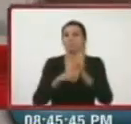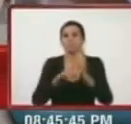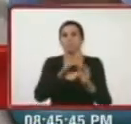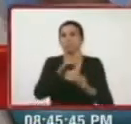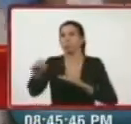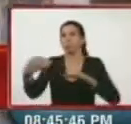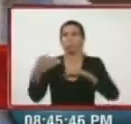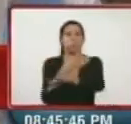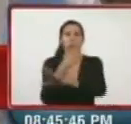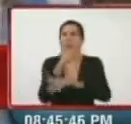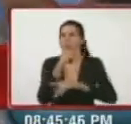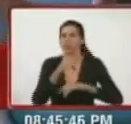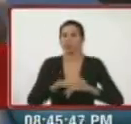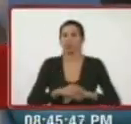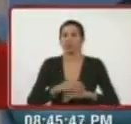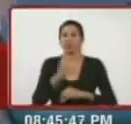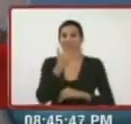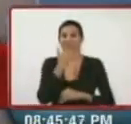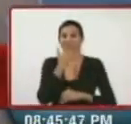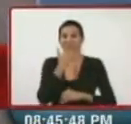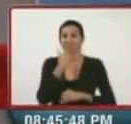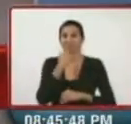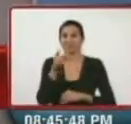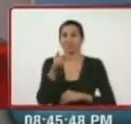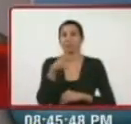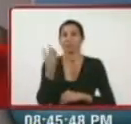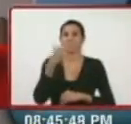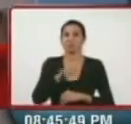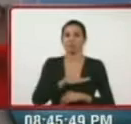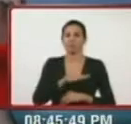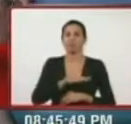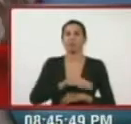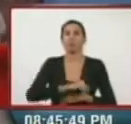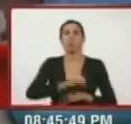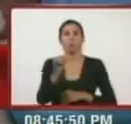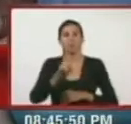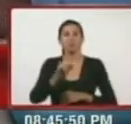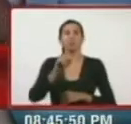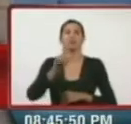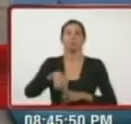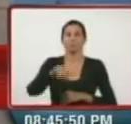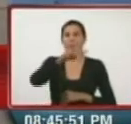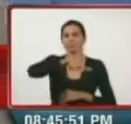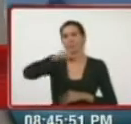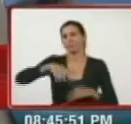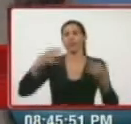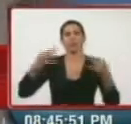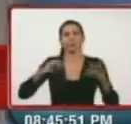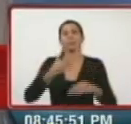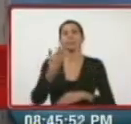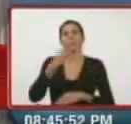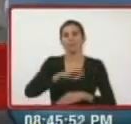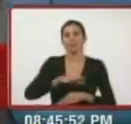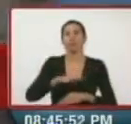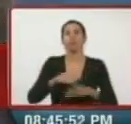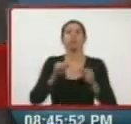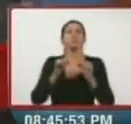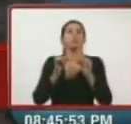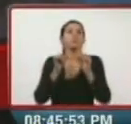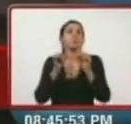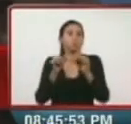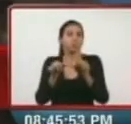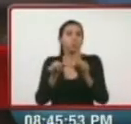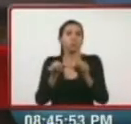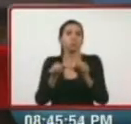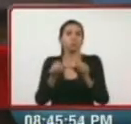actos de terrorismo, donde fallecieron tanto funcionarios como civiles en estas diferentes manifestaciones. Es por eso